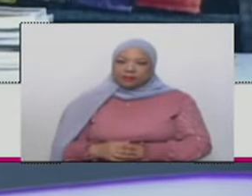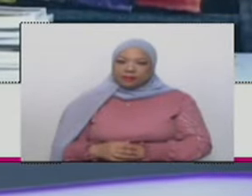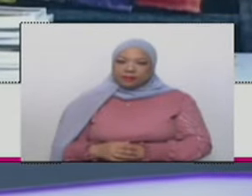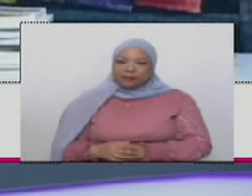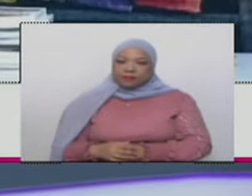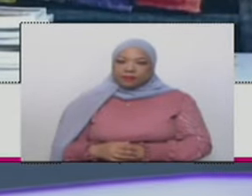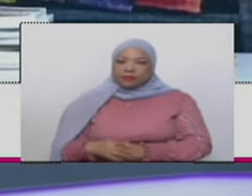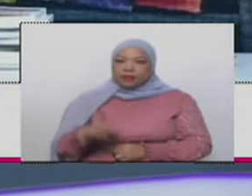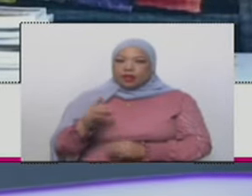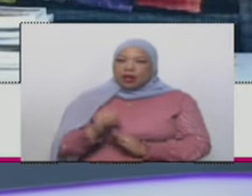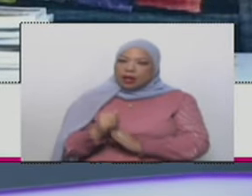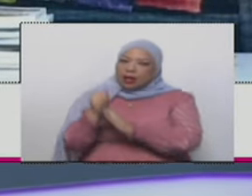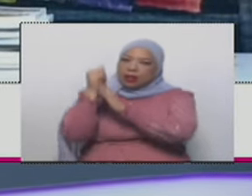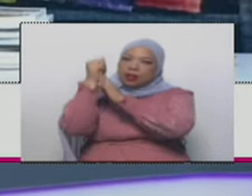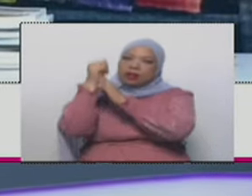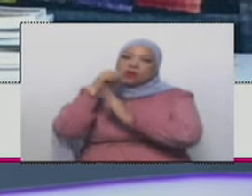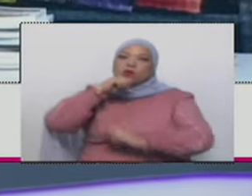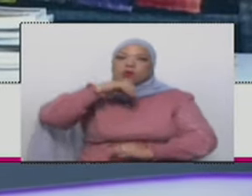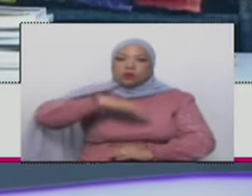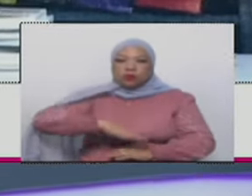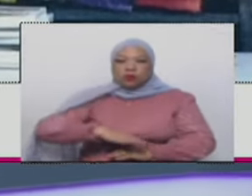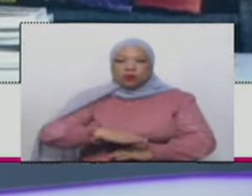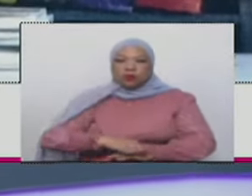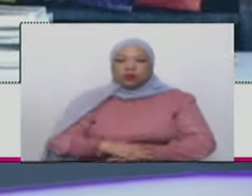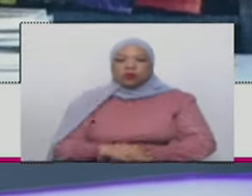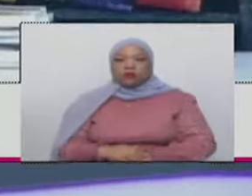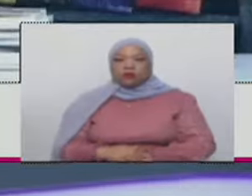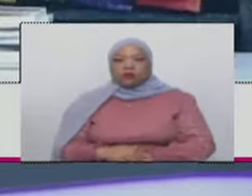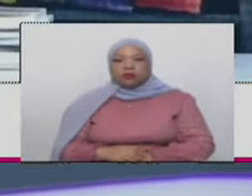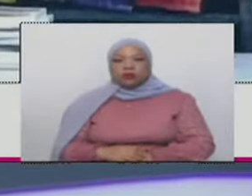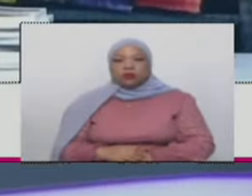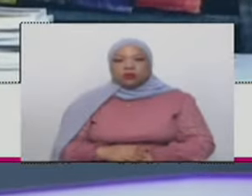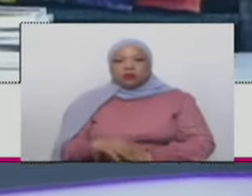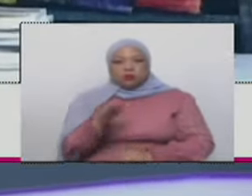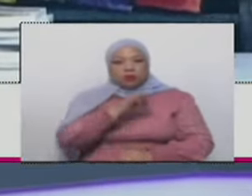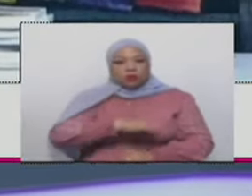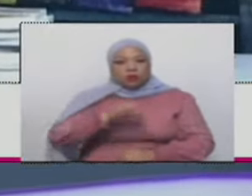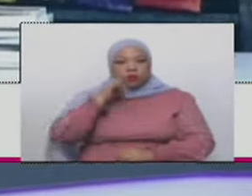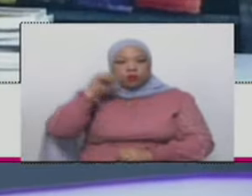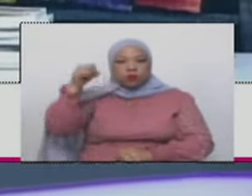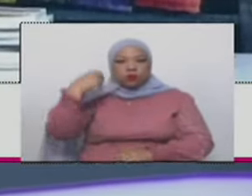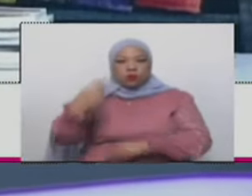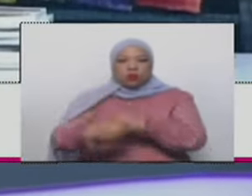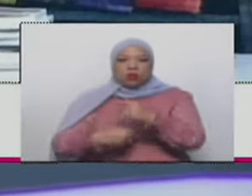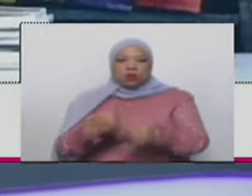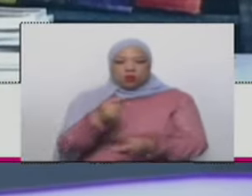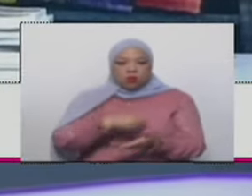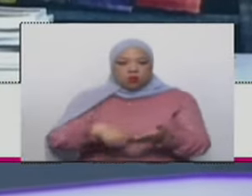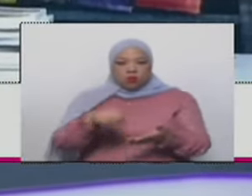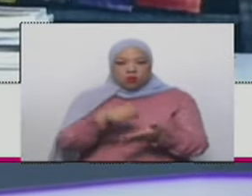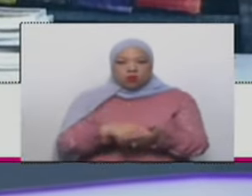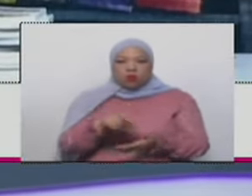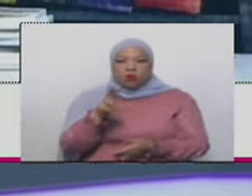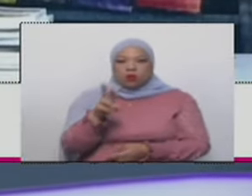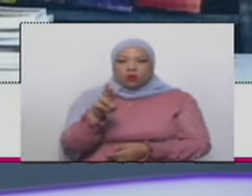dirigente histórico de la Liga Socialista Trotskista, escritor Humberto